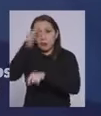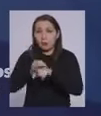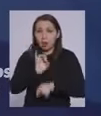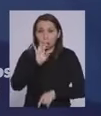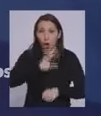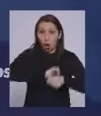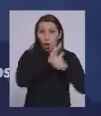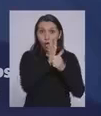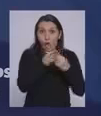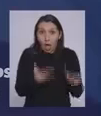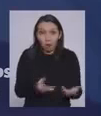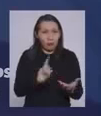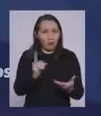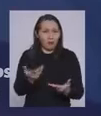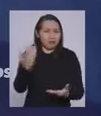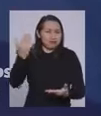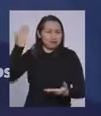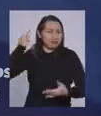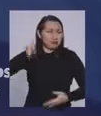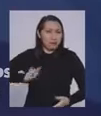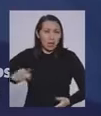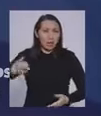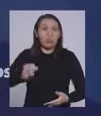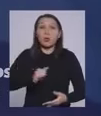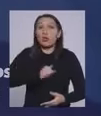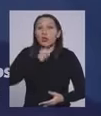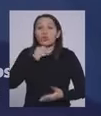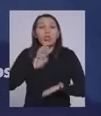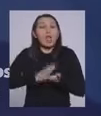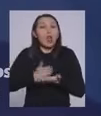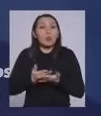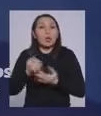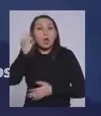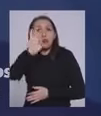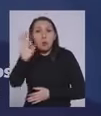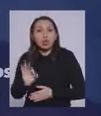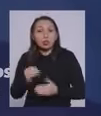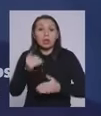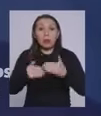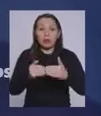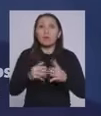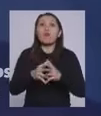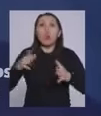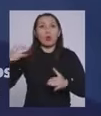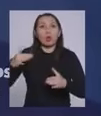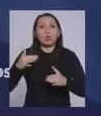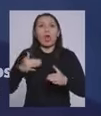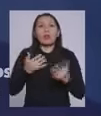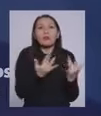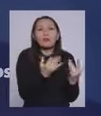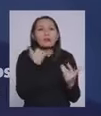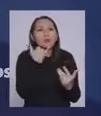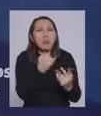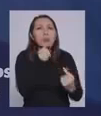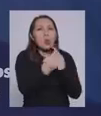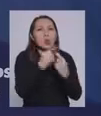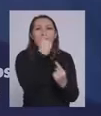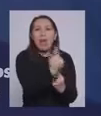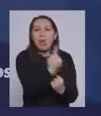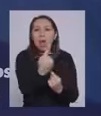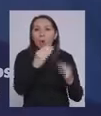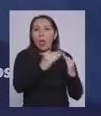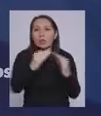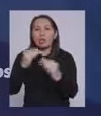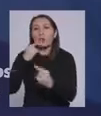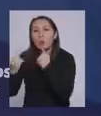coronavirus. Y el avance, no tengo el porcentaje exacto, pero ha sido significativo. ¿Por qué digo